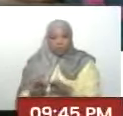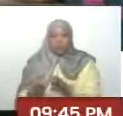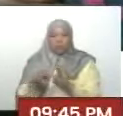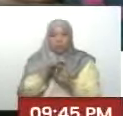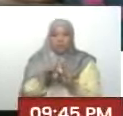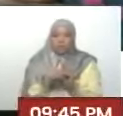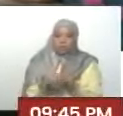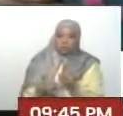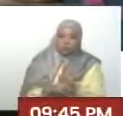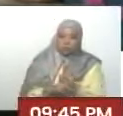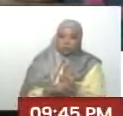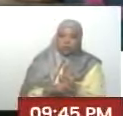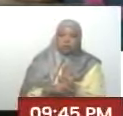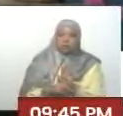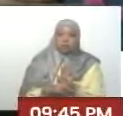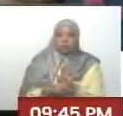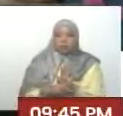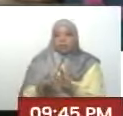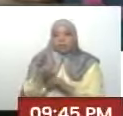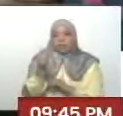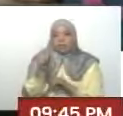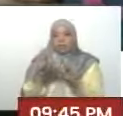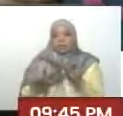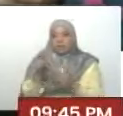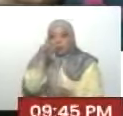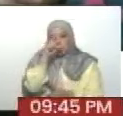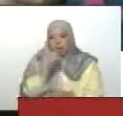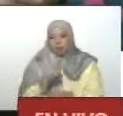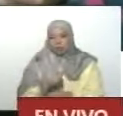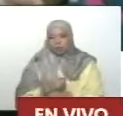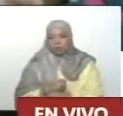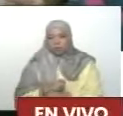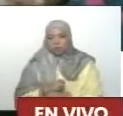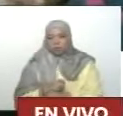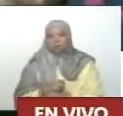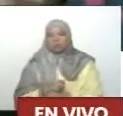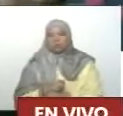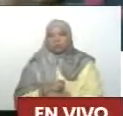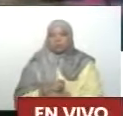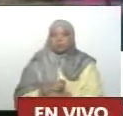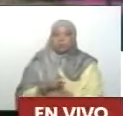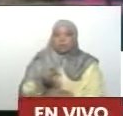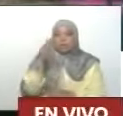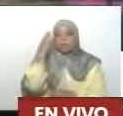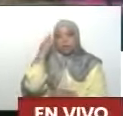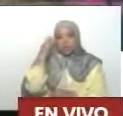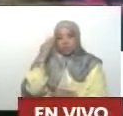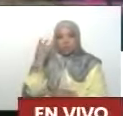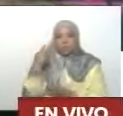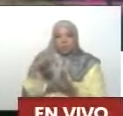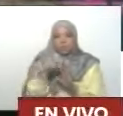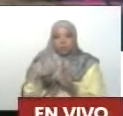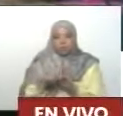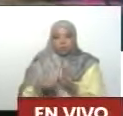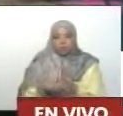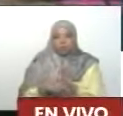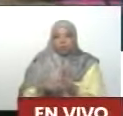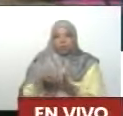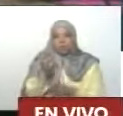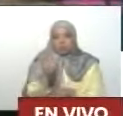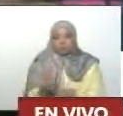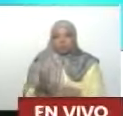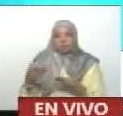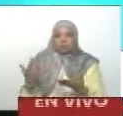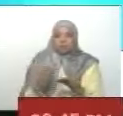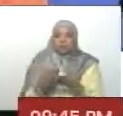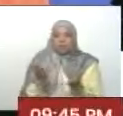instrumento con el tenía 16 años y sabía apenas el instrumento tres cuatro tonos porque